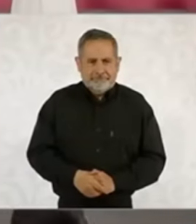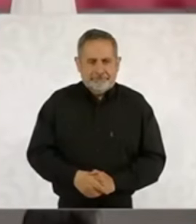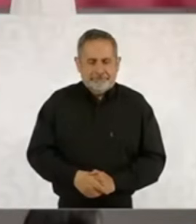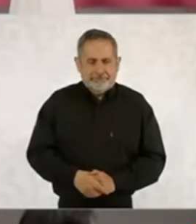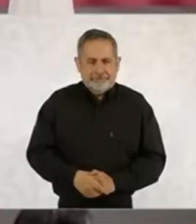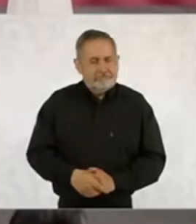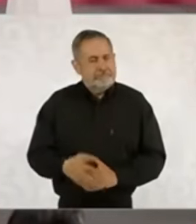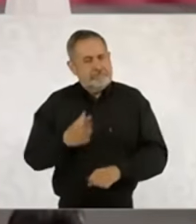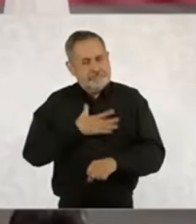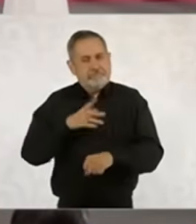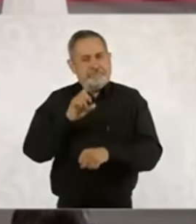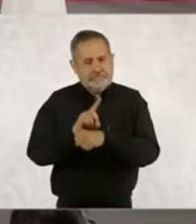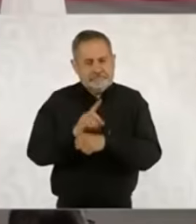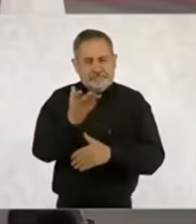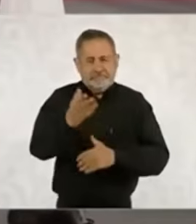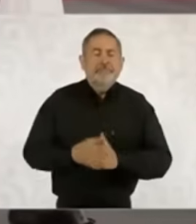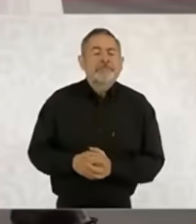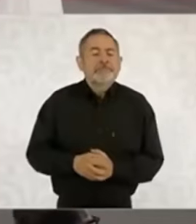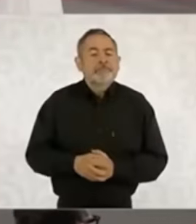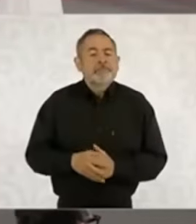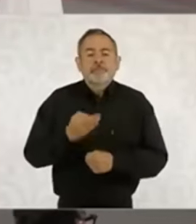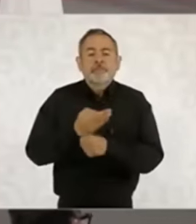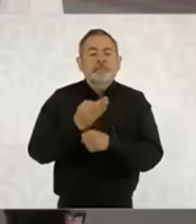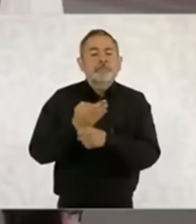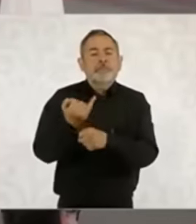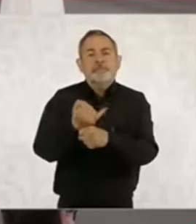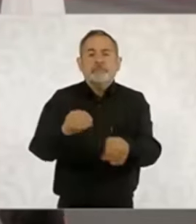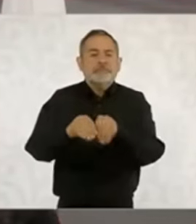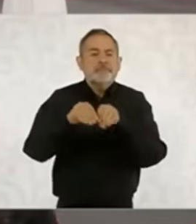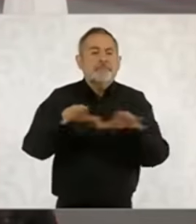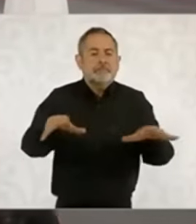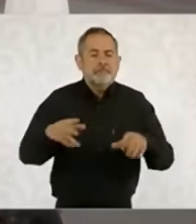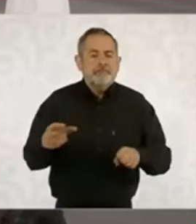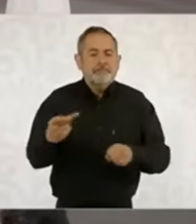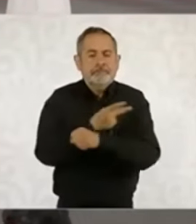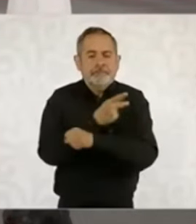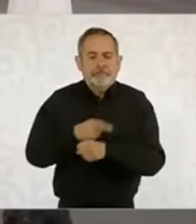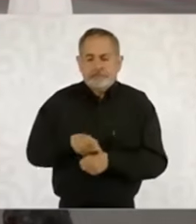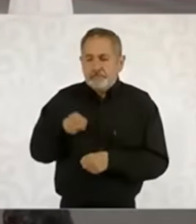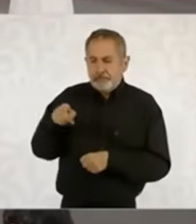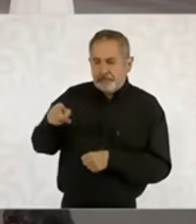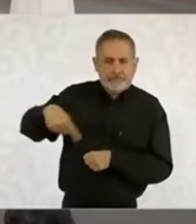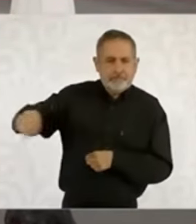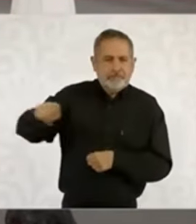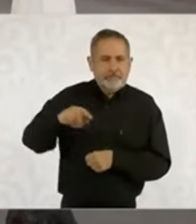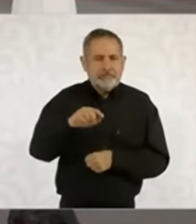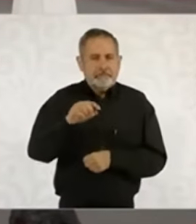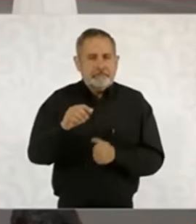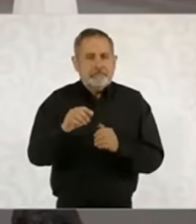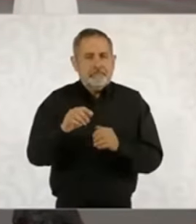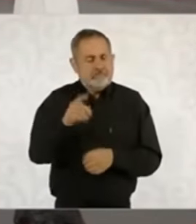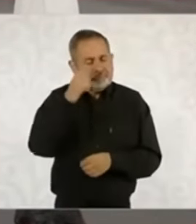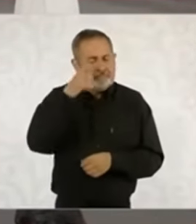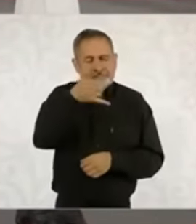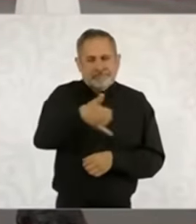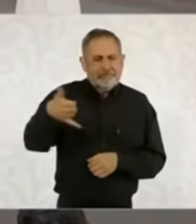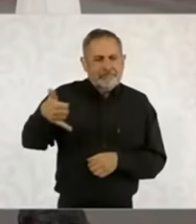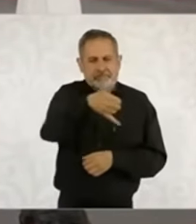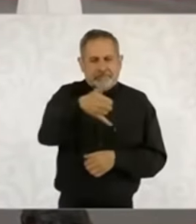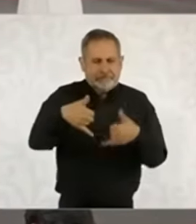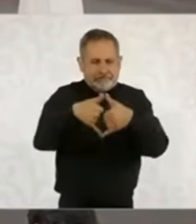Muy buenos días. Para informarles de los avances que llevamos en el Infonavit.